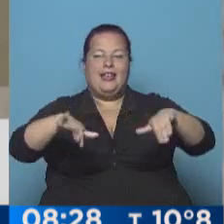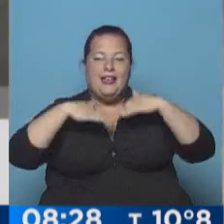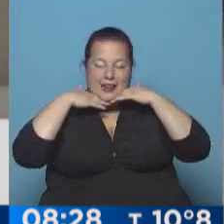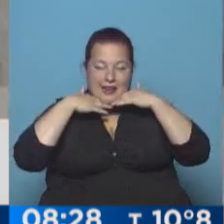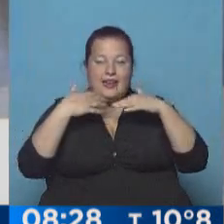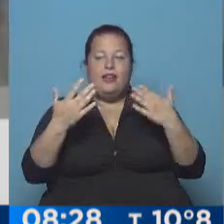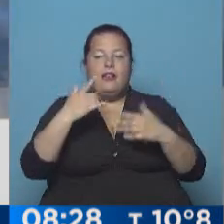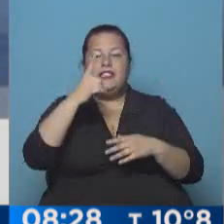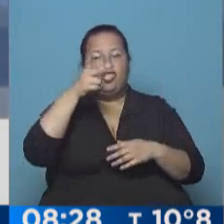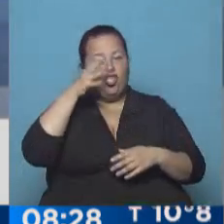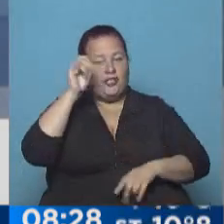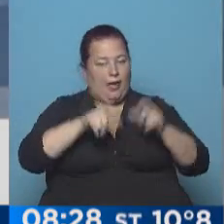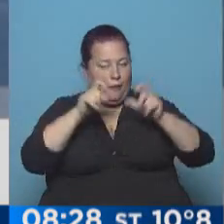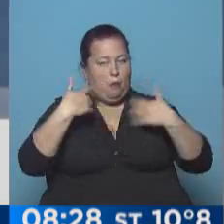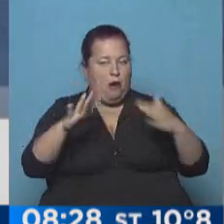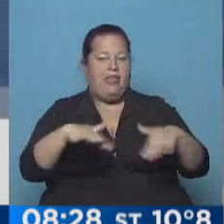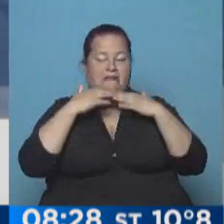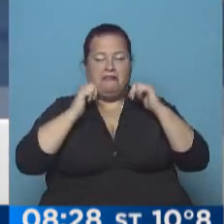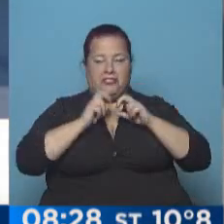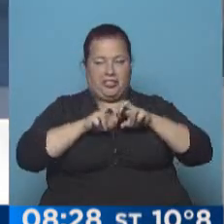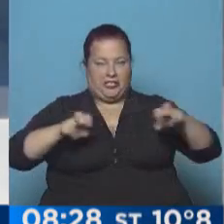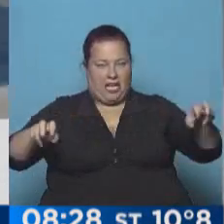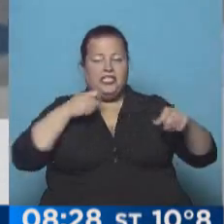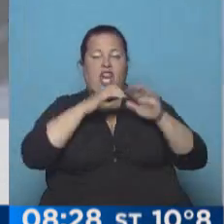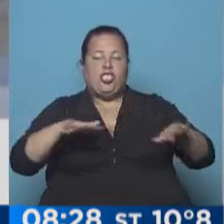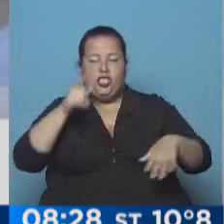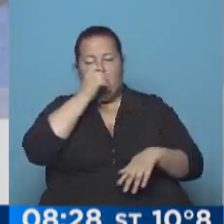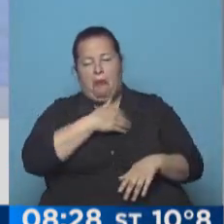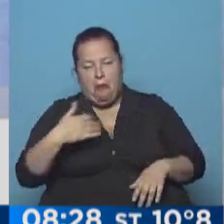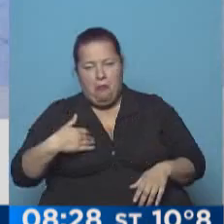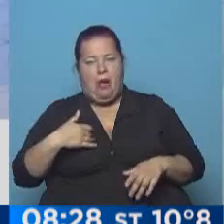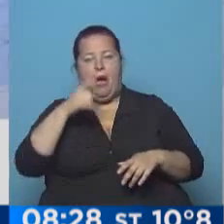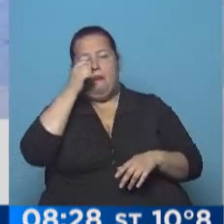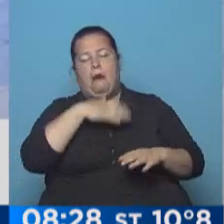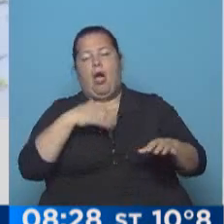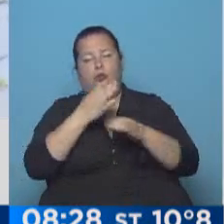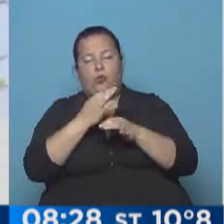posibilidad de que 180 personas puedan estar sentadas, si vienen los chicos, los padres, los chicos de una